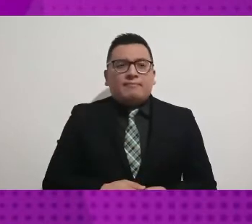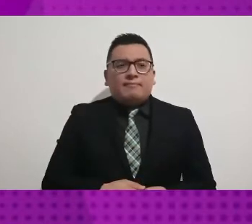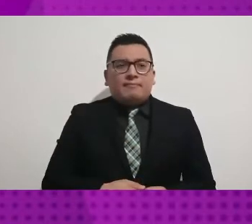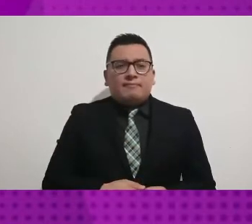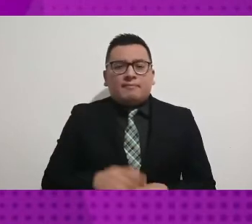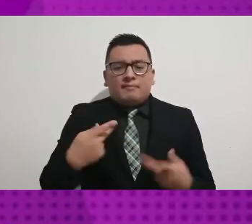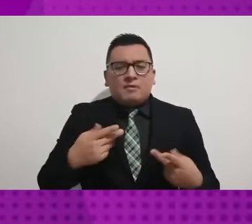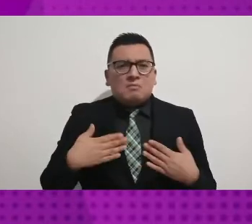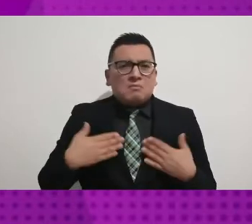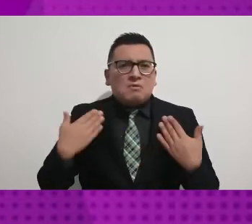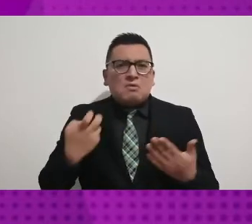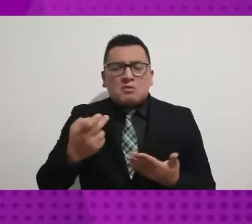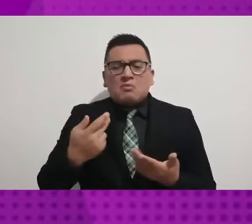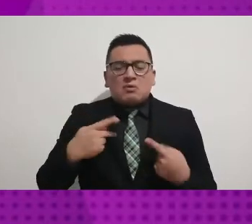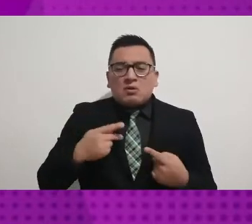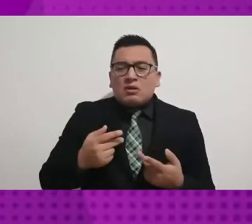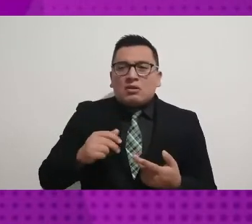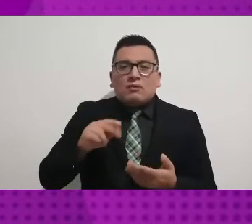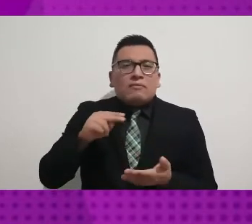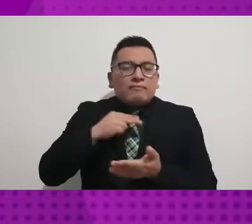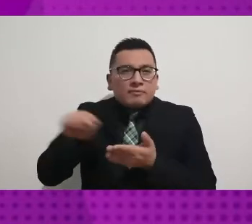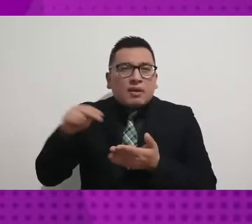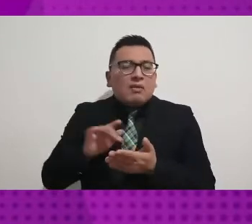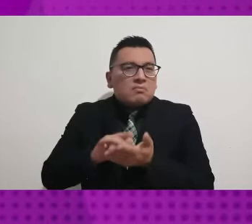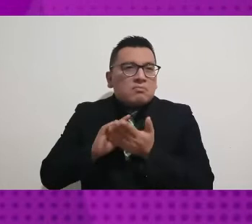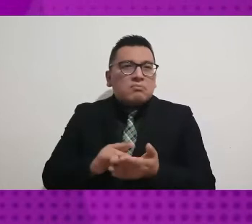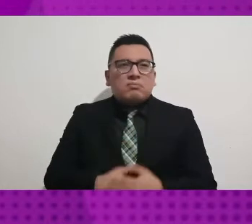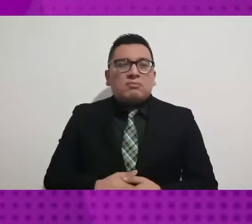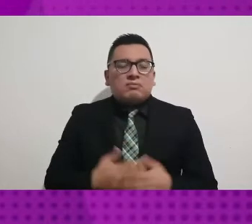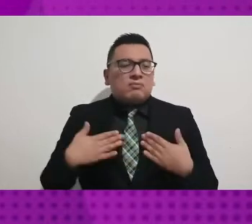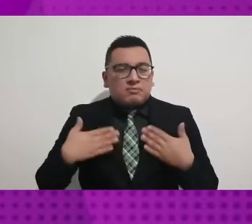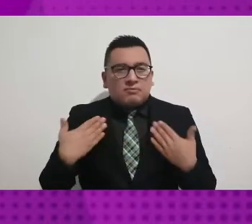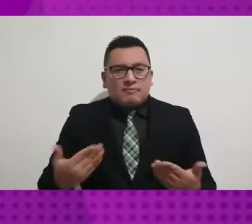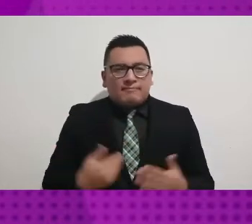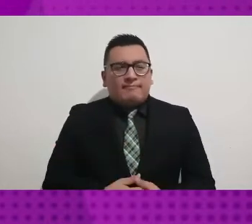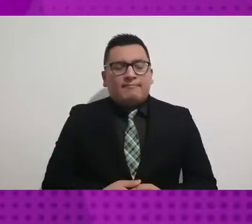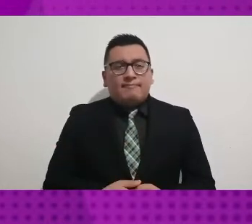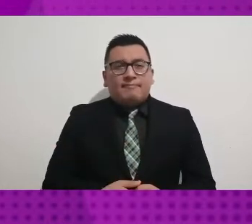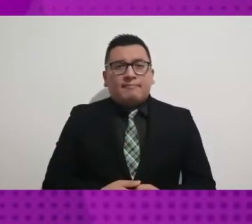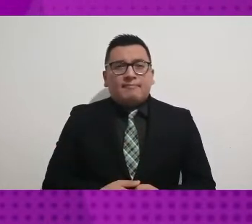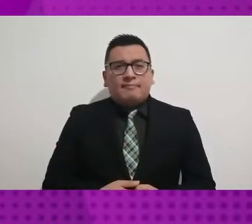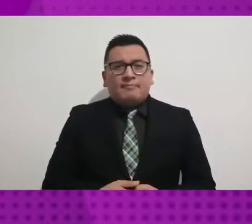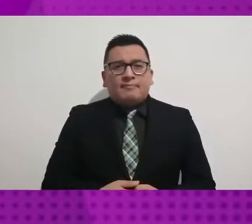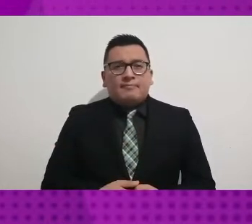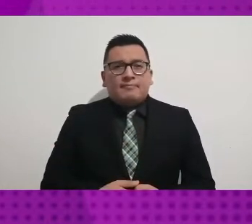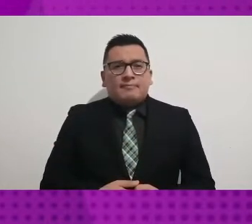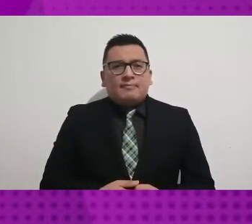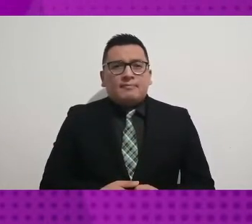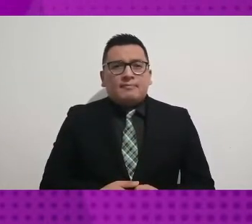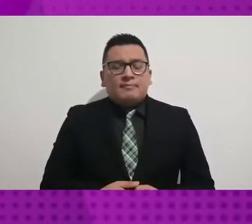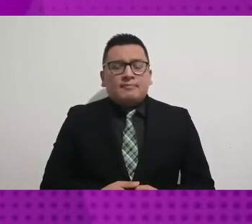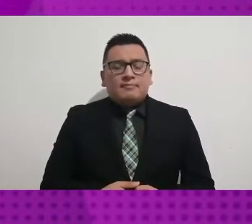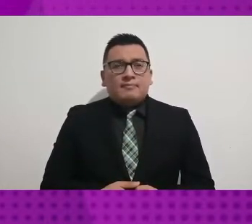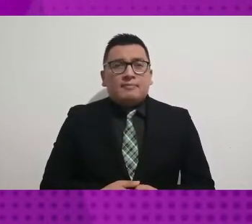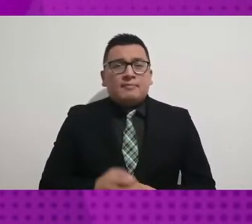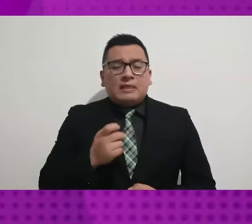casos, la confiabilidad de que esas firmas no sean falsas, que no sean apócrifas, y que permitan precisamente la